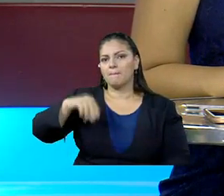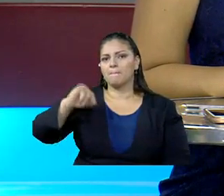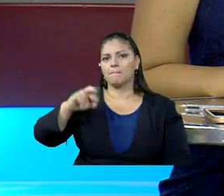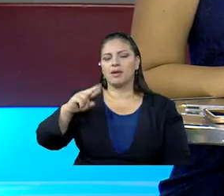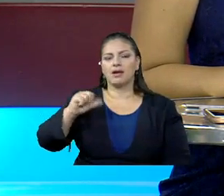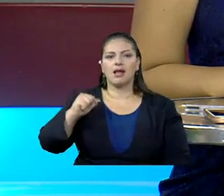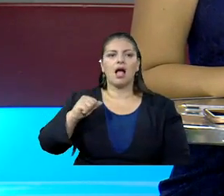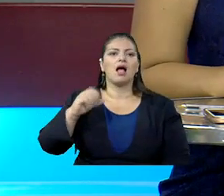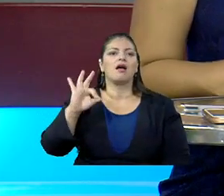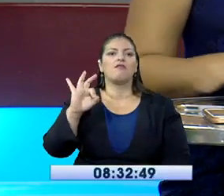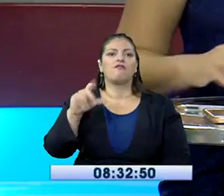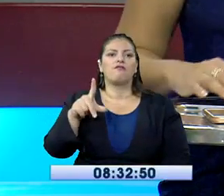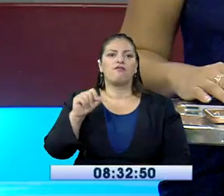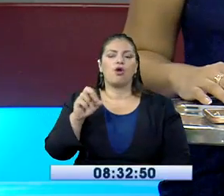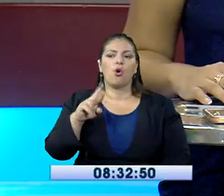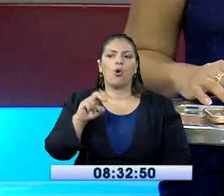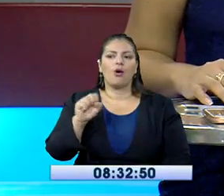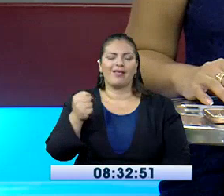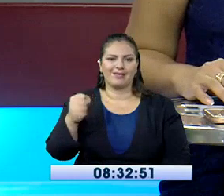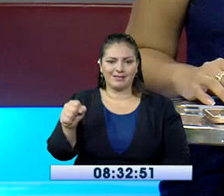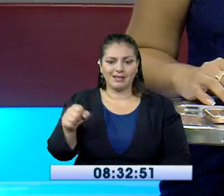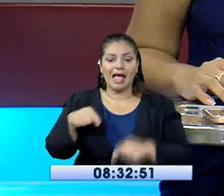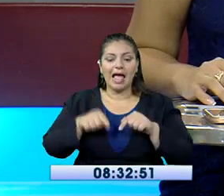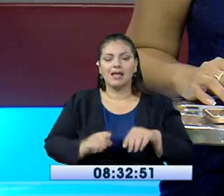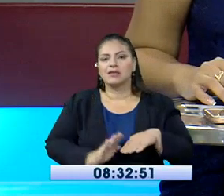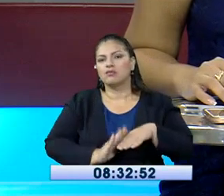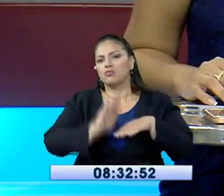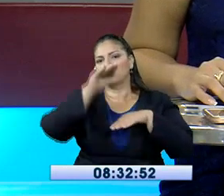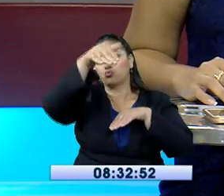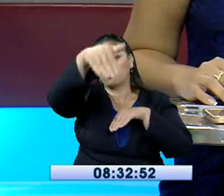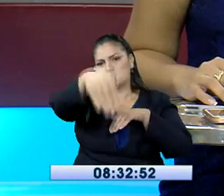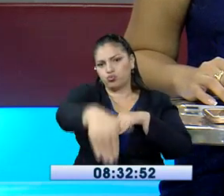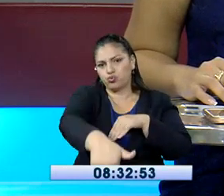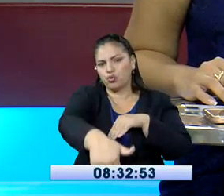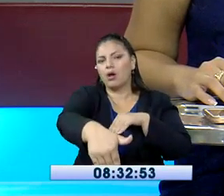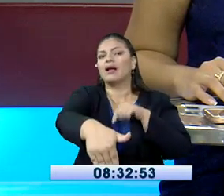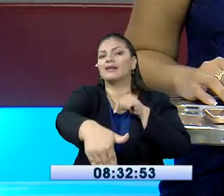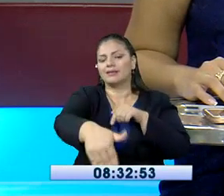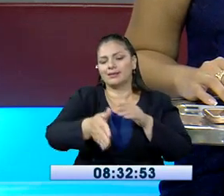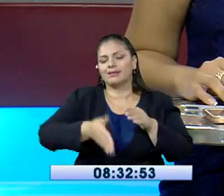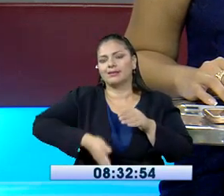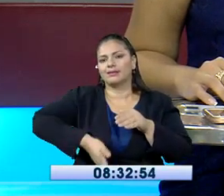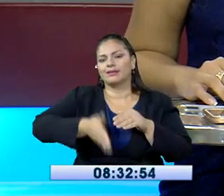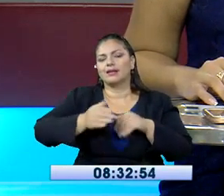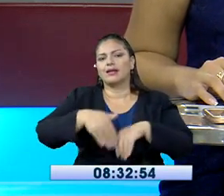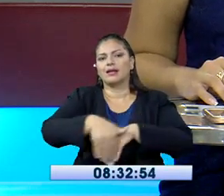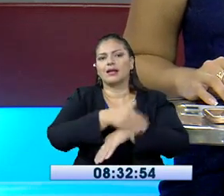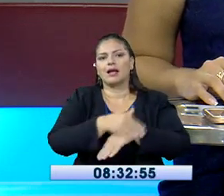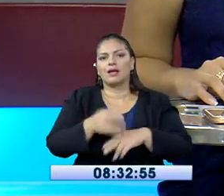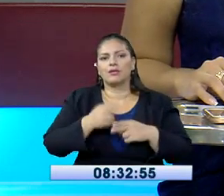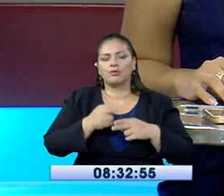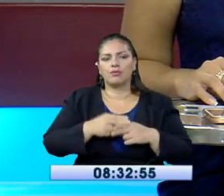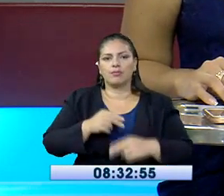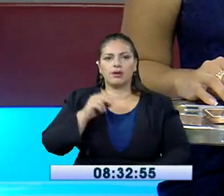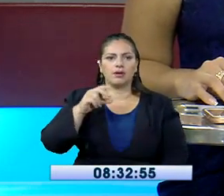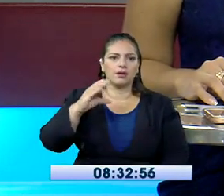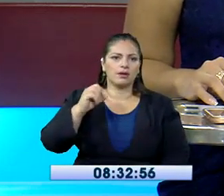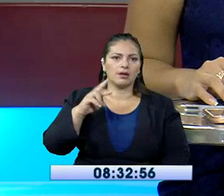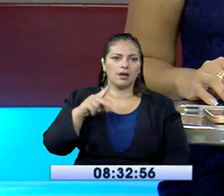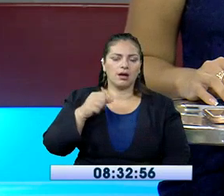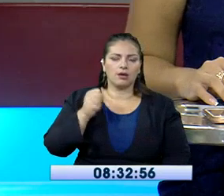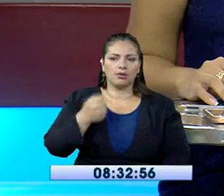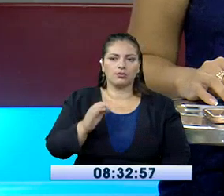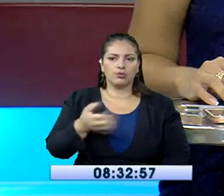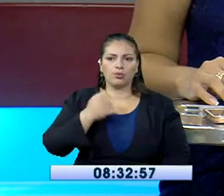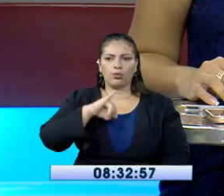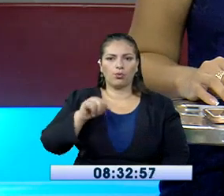la altura de la entrada de la Ciudadela Miraflores al norte de Guayaquil. Una ambulancia llegó al sitio para socorrer al herido y trasladarlo hasta una